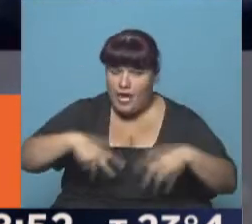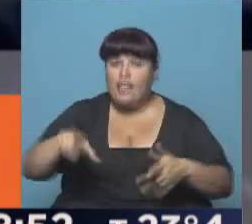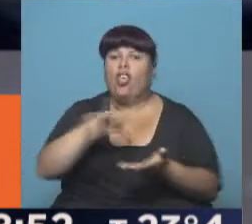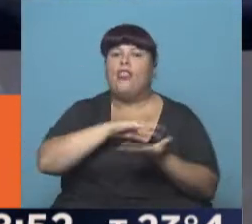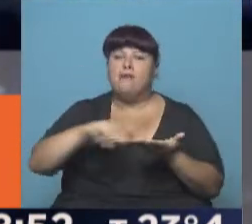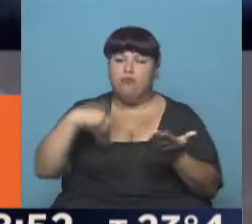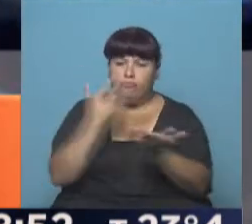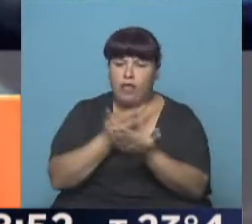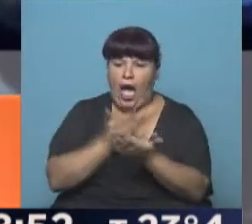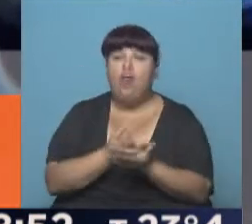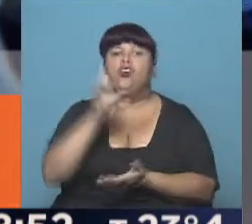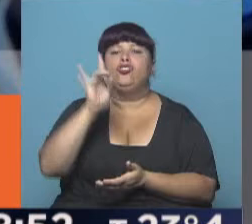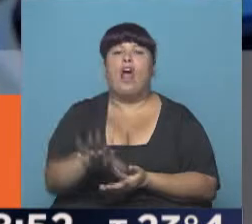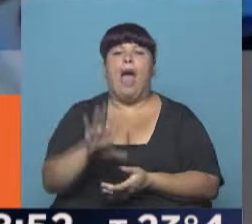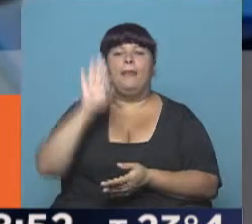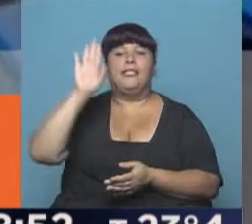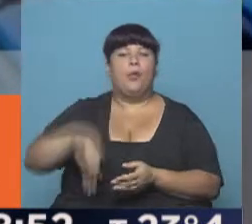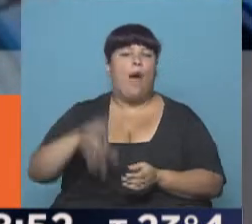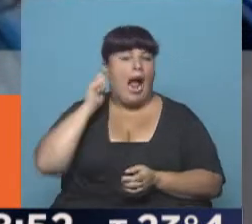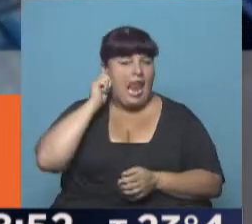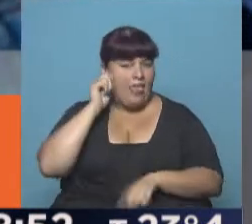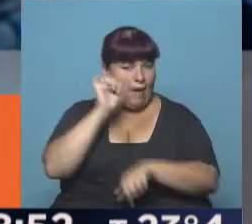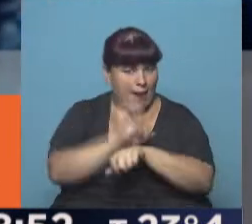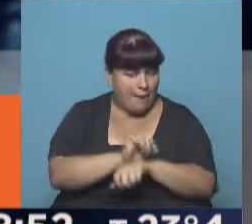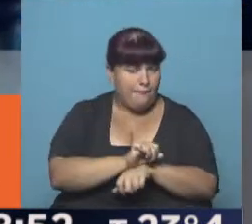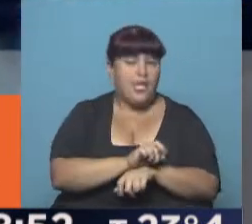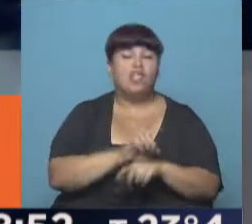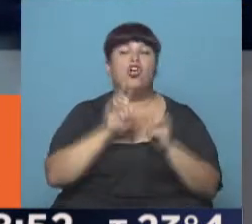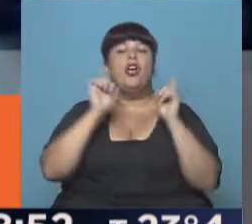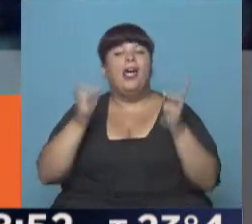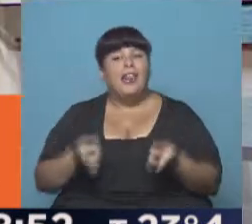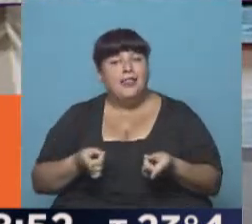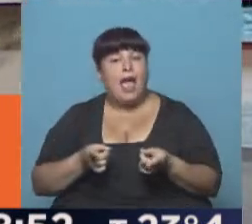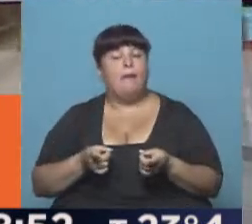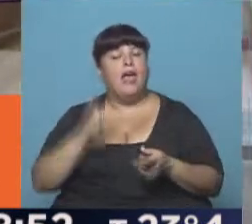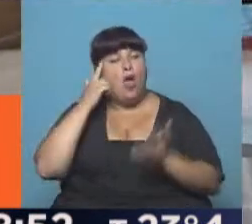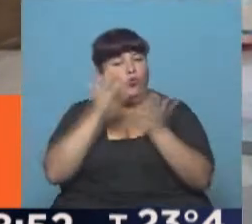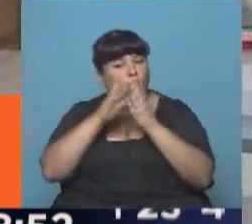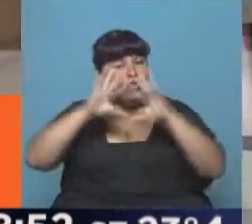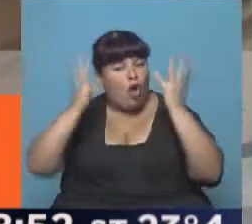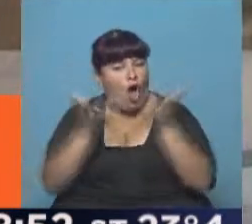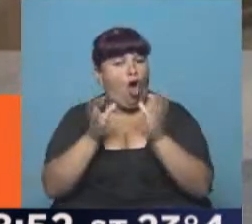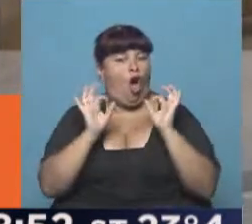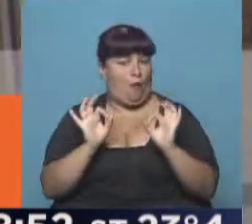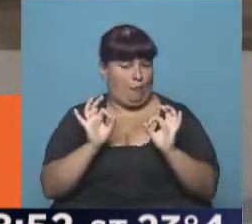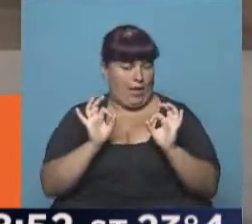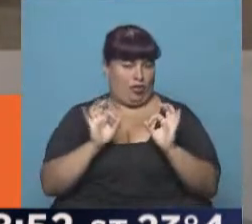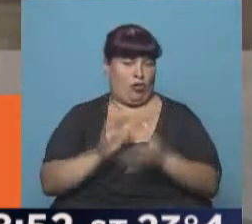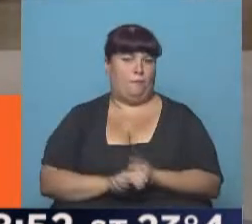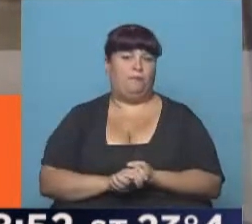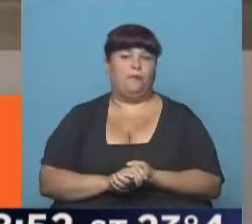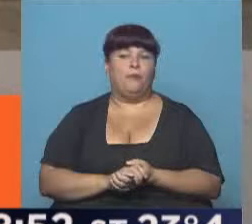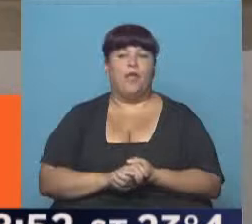de Diputados, no solo de baja directa de la imputabilidad, sino de un análisis más integral,